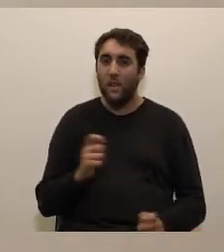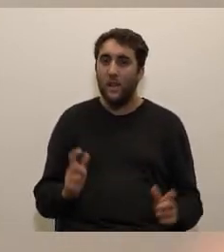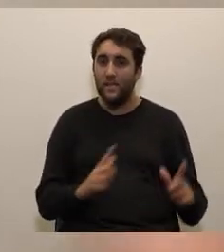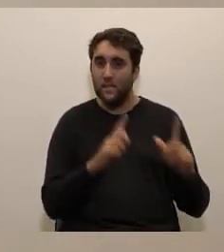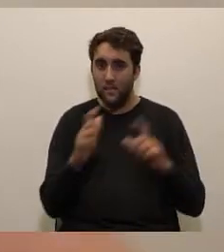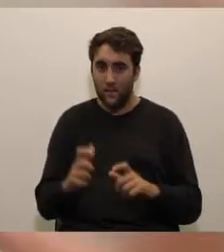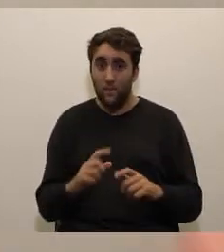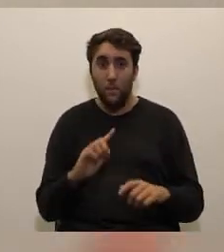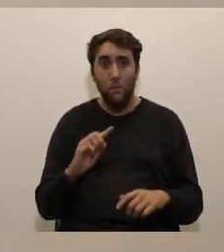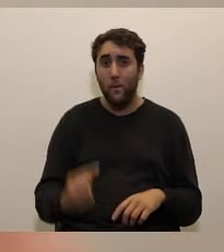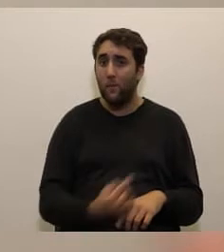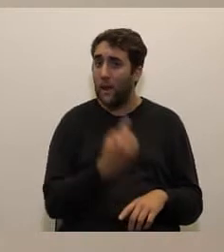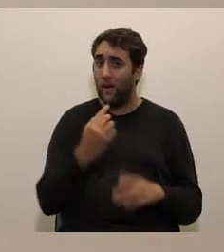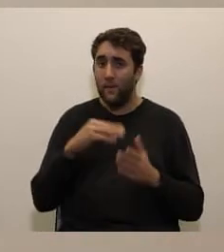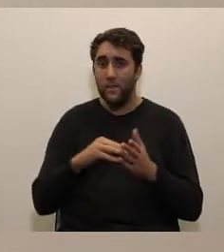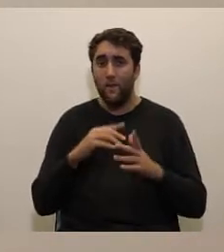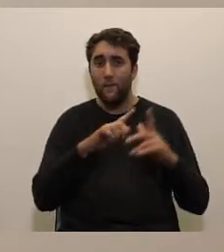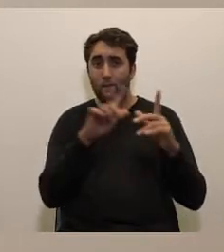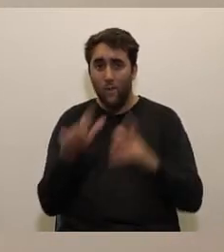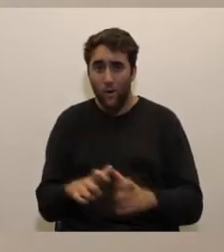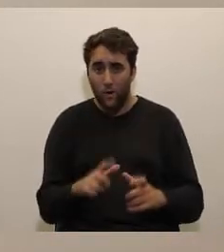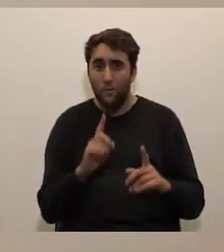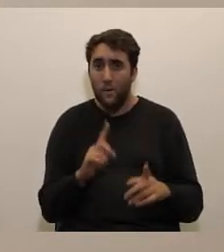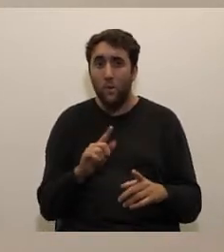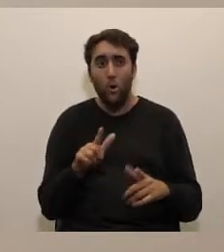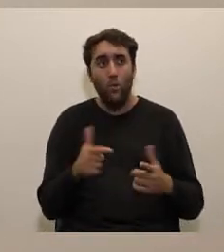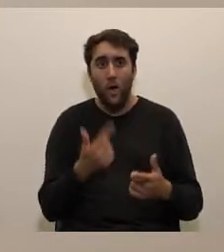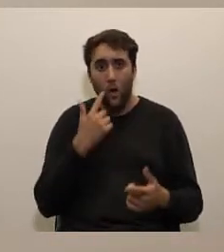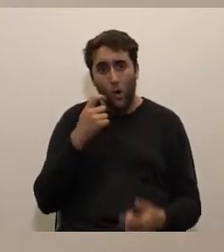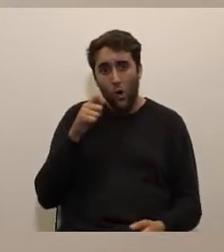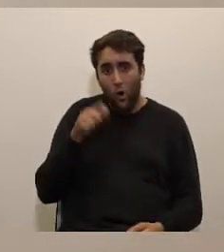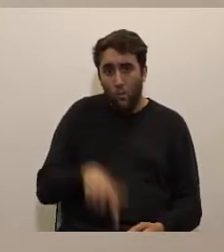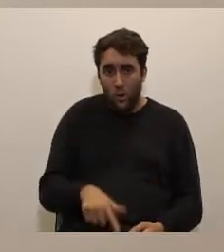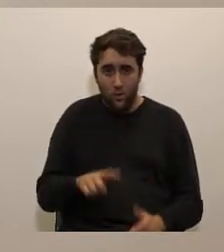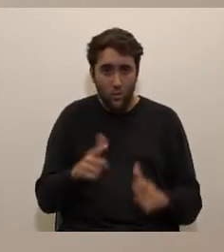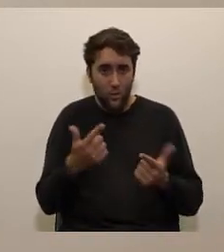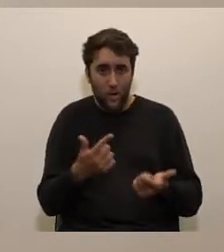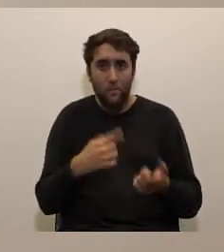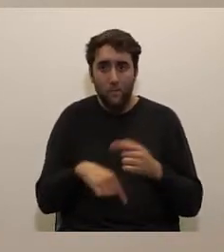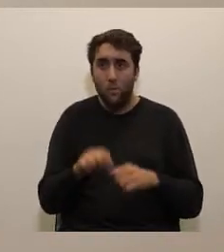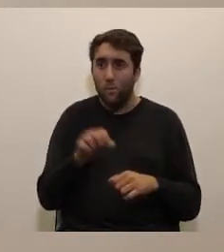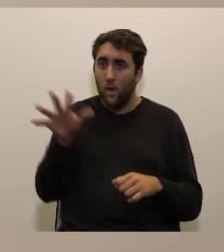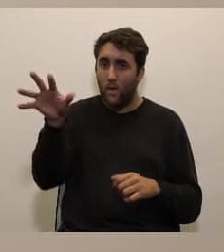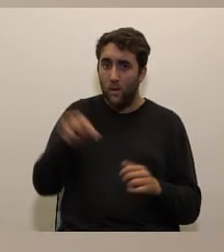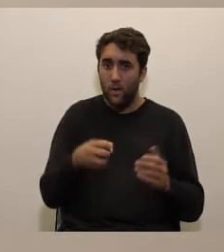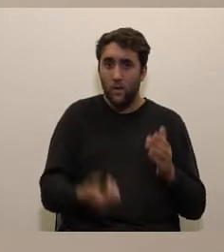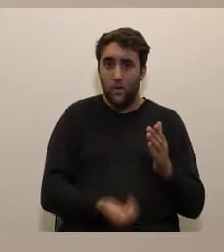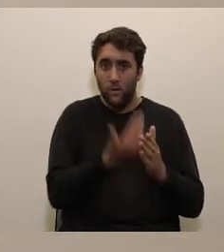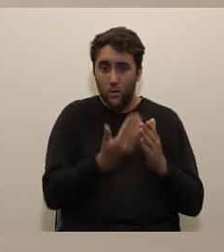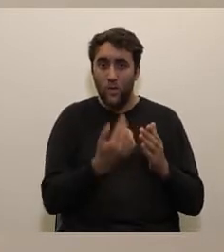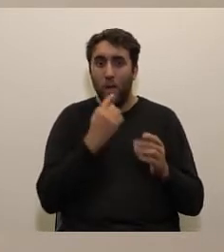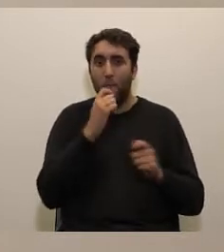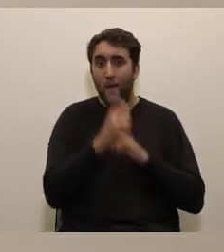Uruguay, que por primera vez se han visto, o hay fotos porque no es tan común, y terminan estando en artículos